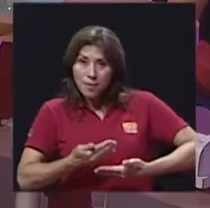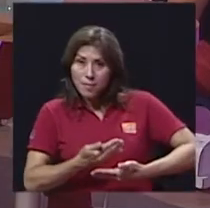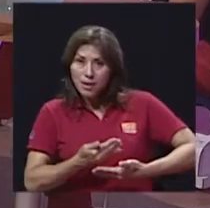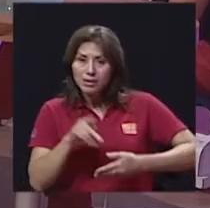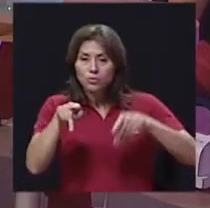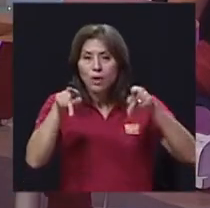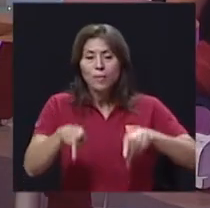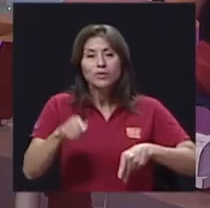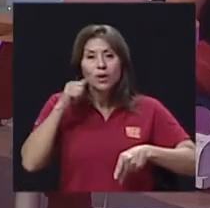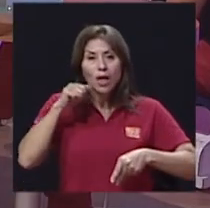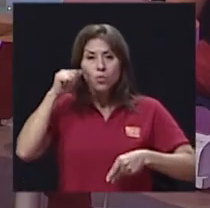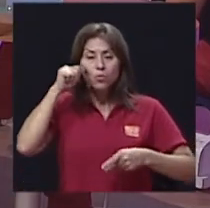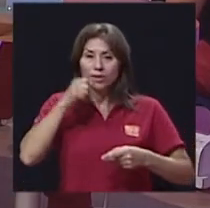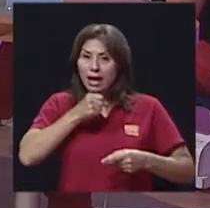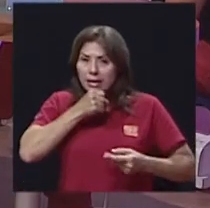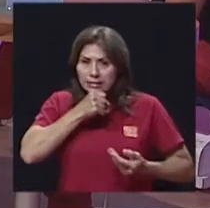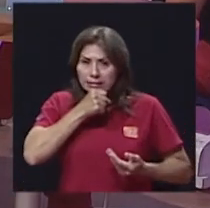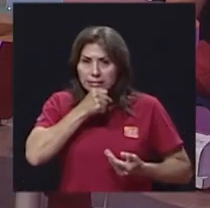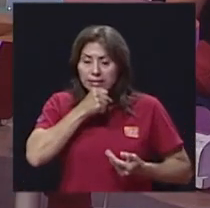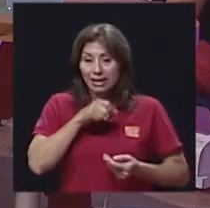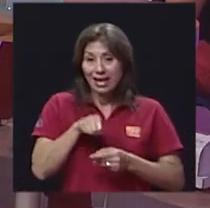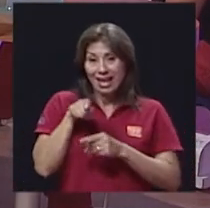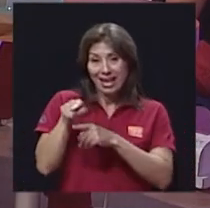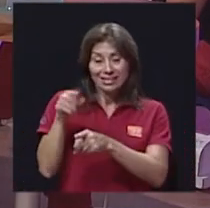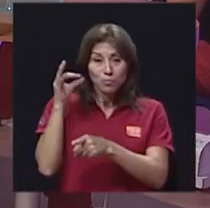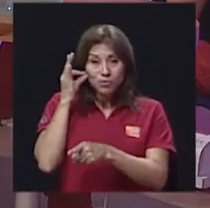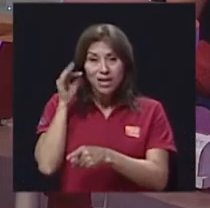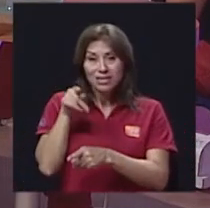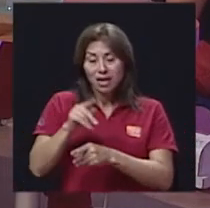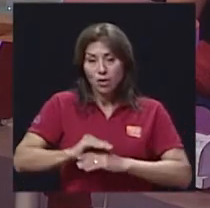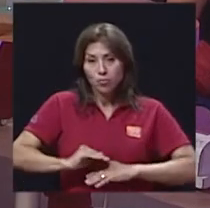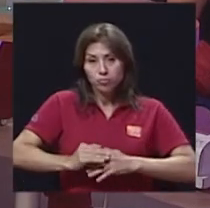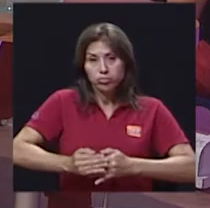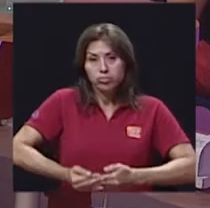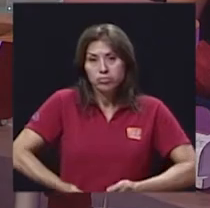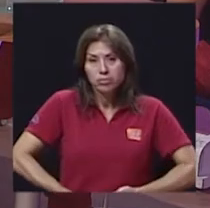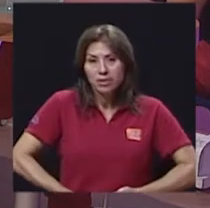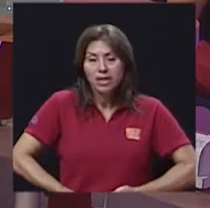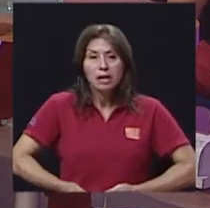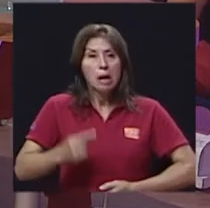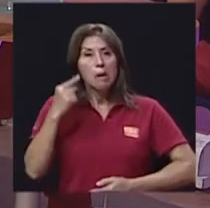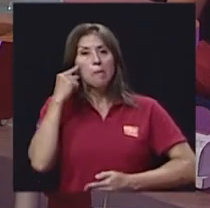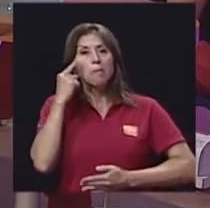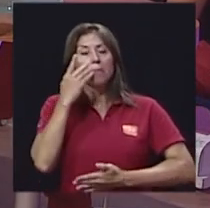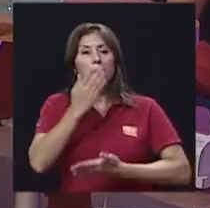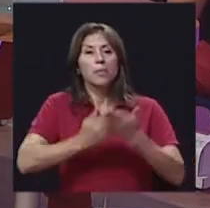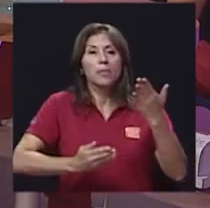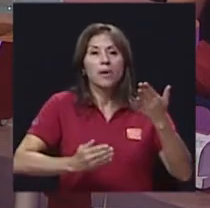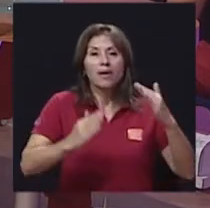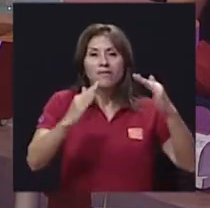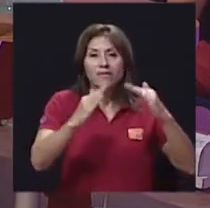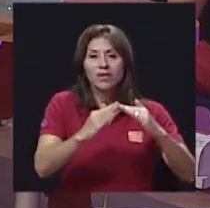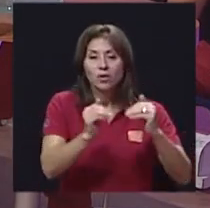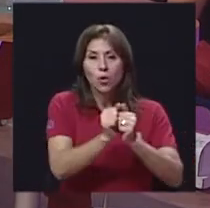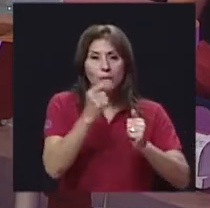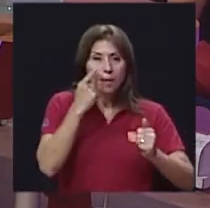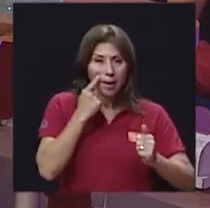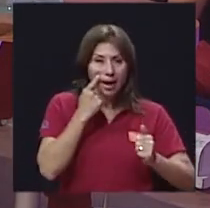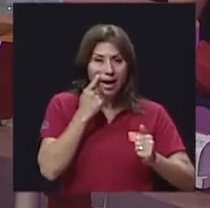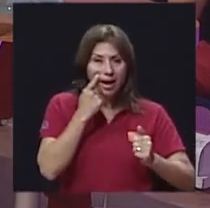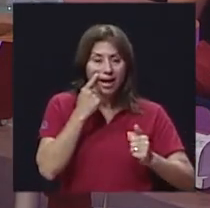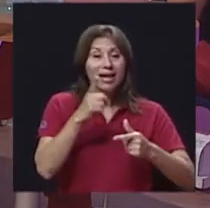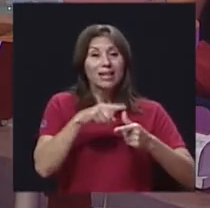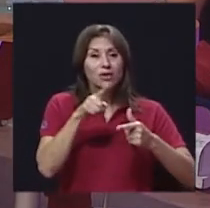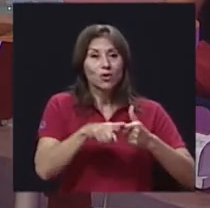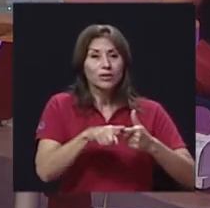¿verdad? Y resulta que esa muchachita se fue a vivir con el papá. Le quitó la pensión que tenía a